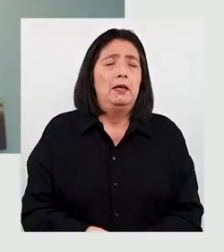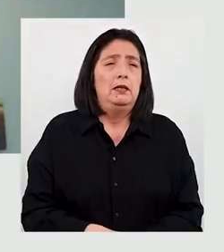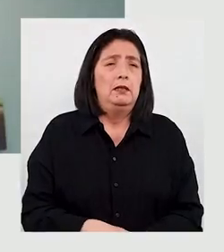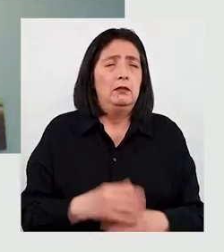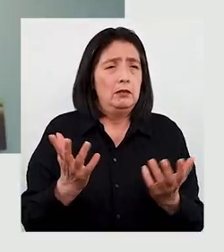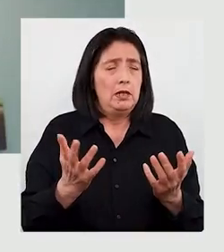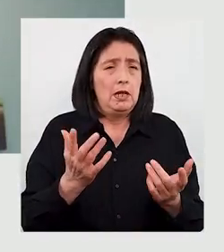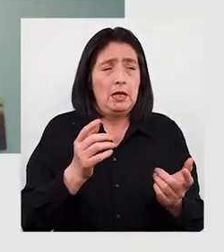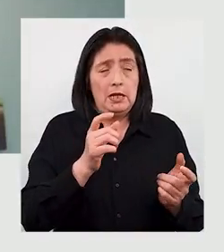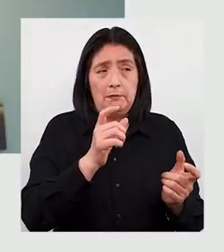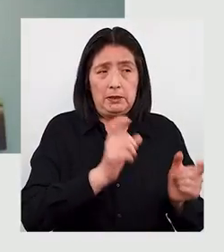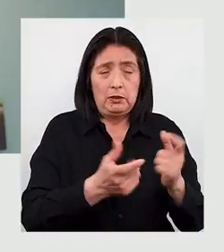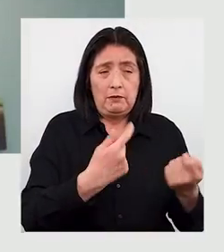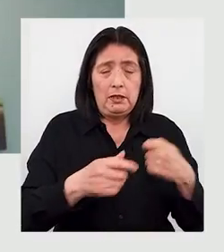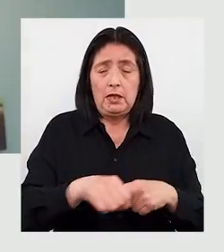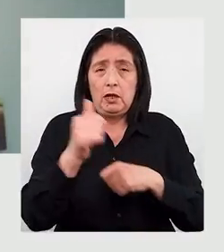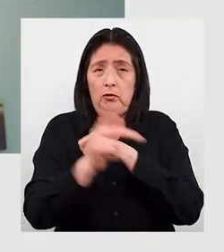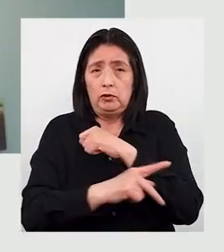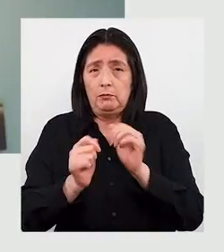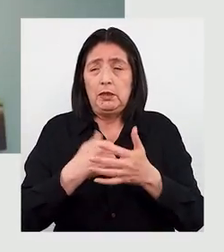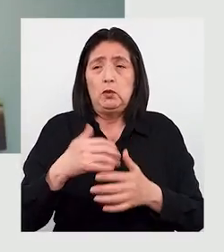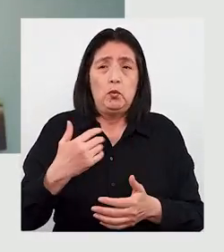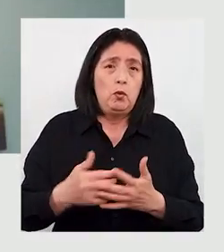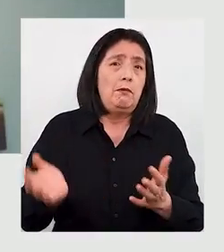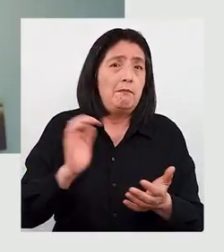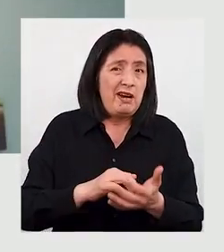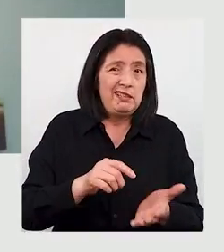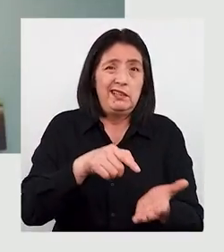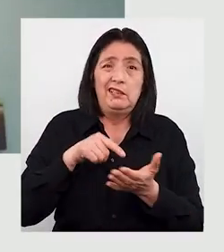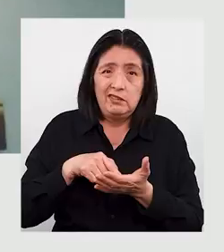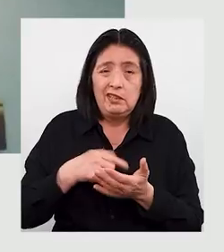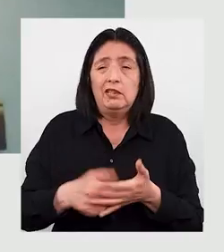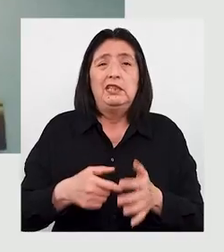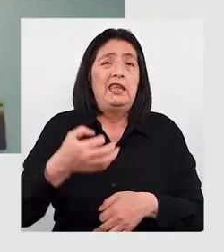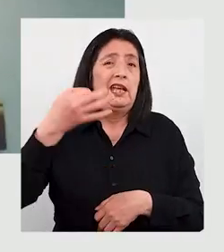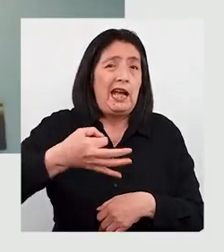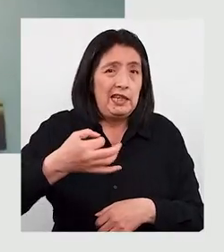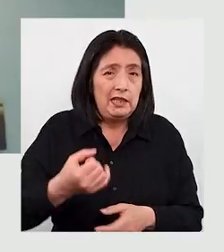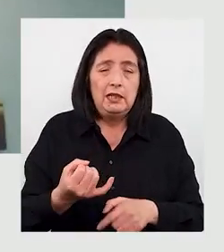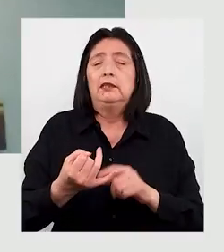Los exportadores pasan a enfrentar mayores exigencias de calidad,